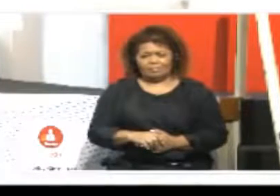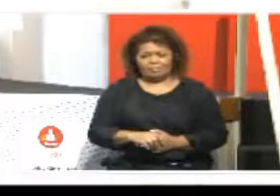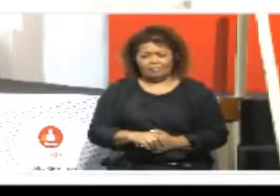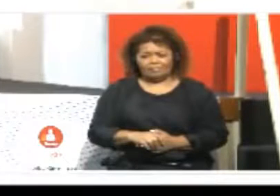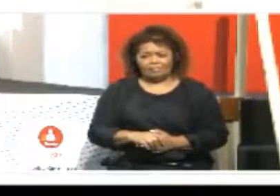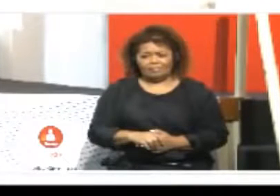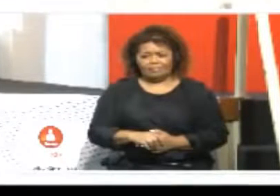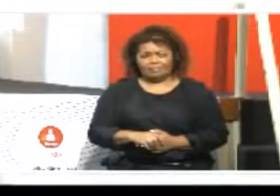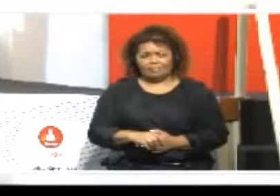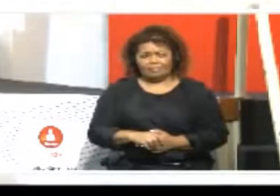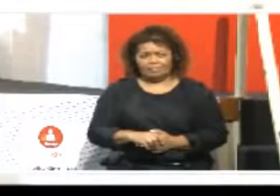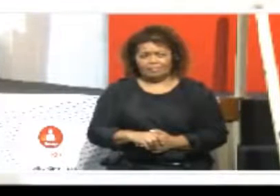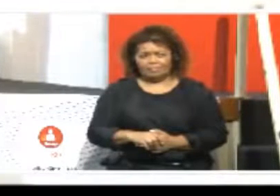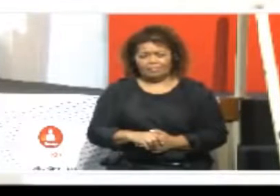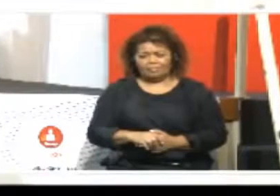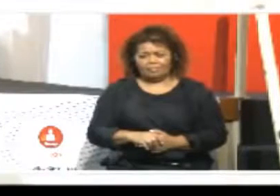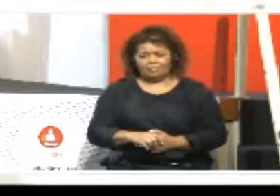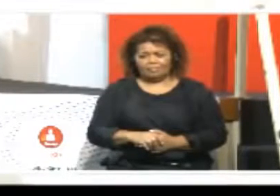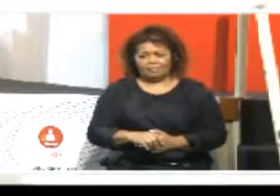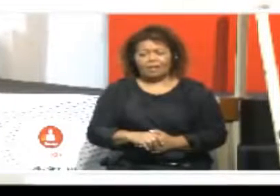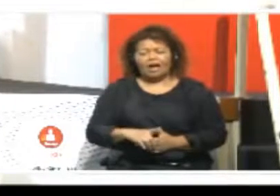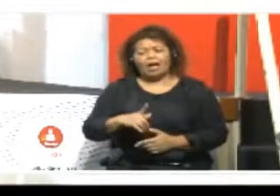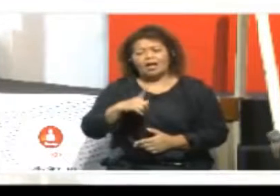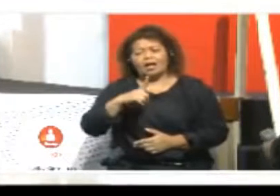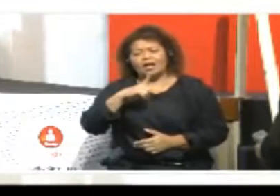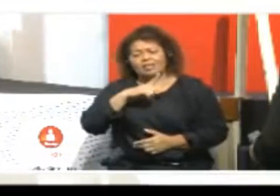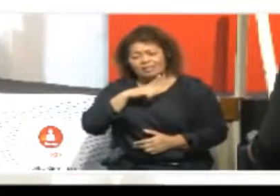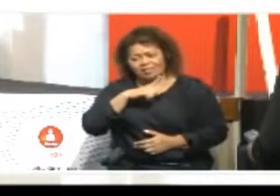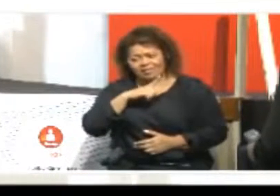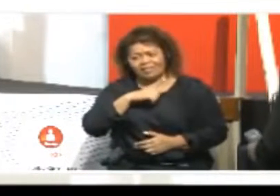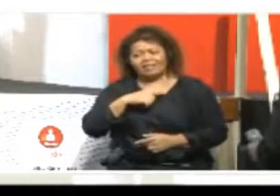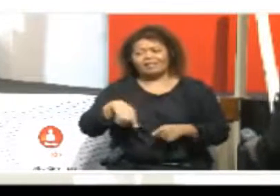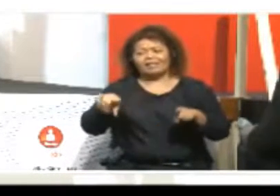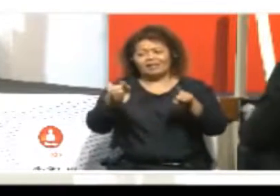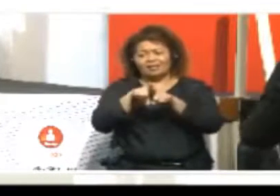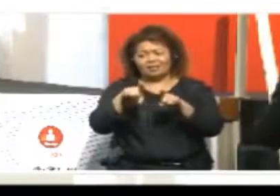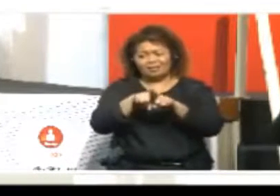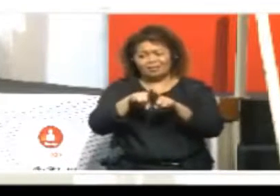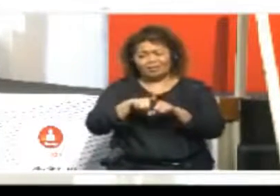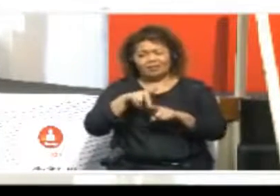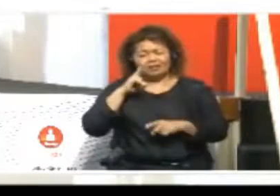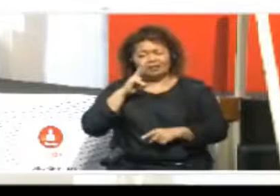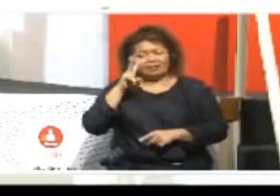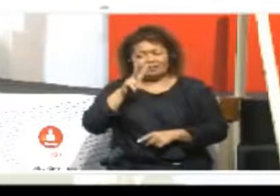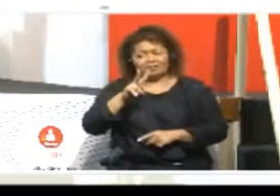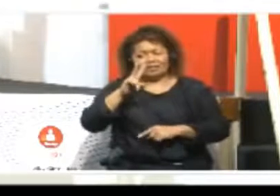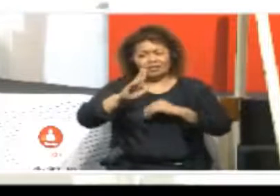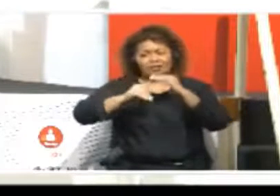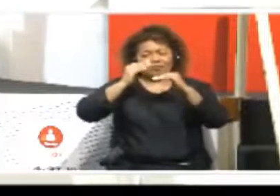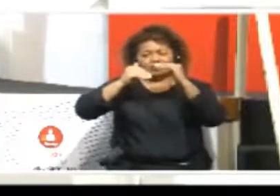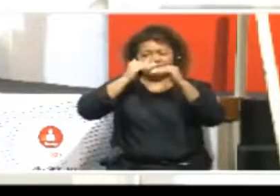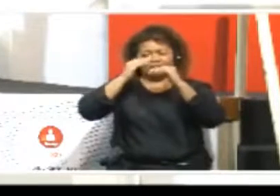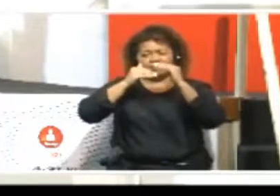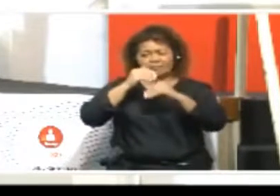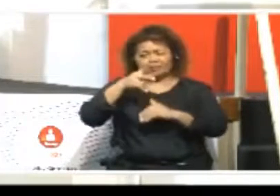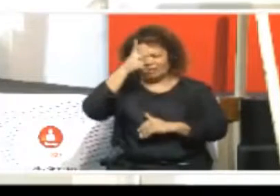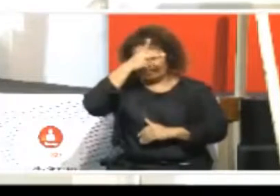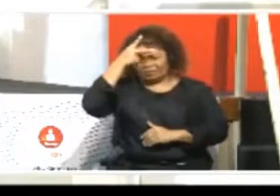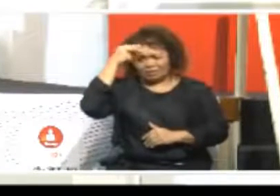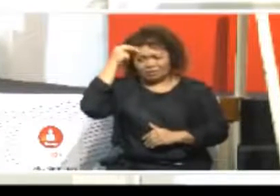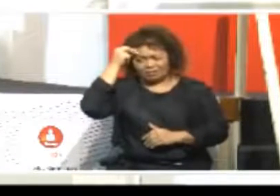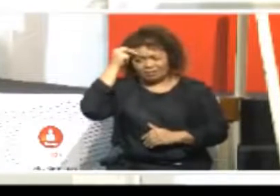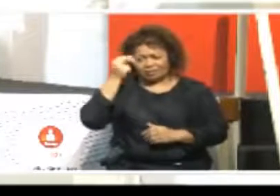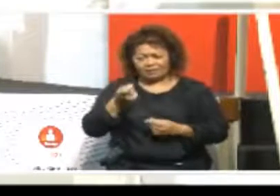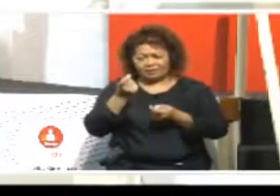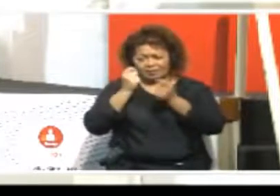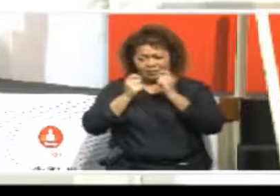¿suena? Quise también ver cómo los municipios se desempeñaban en términos de recaudación de impuestos, que es un tema